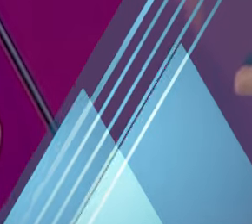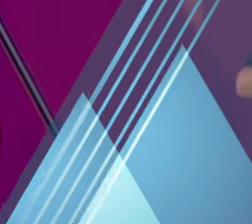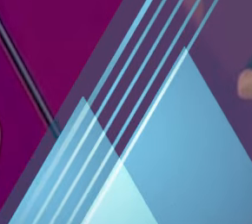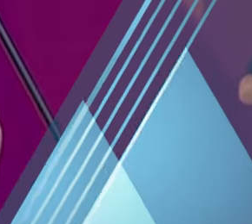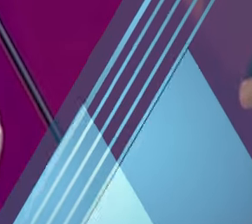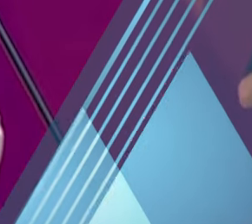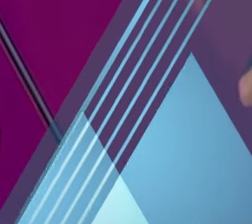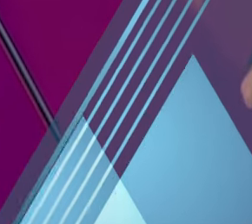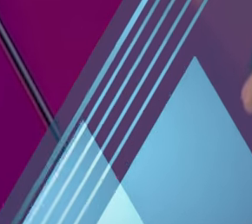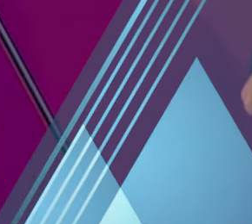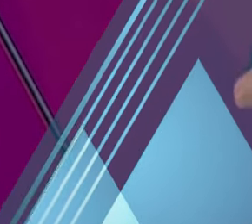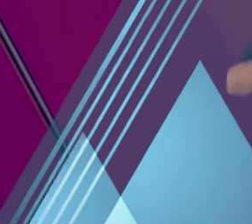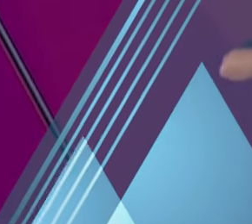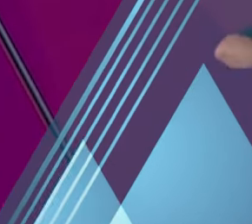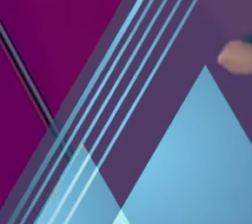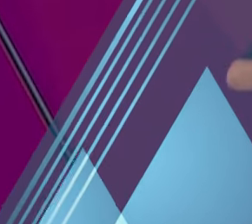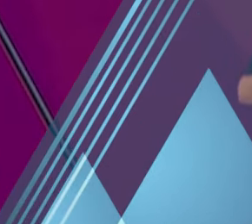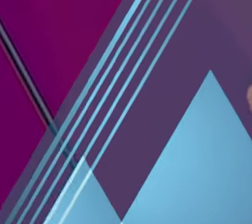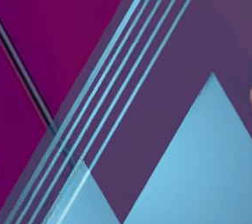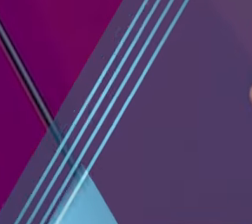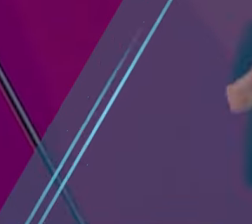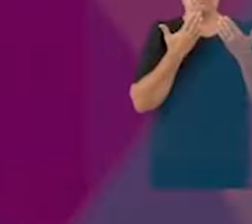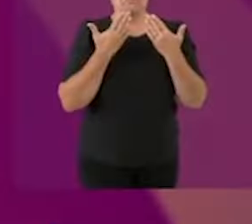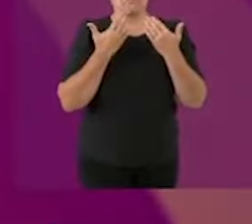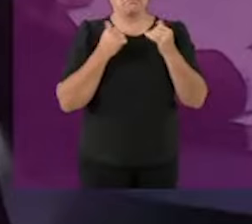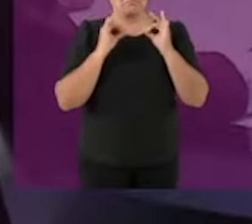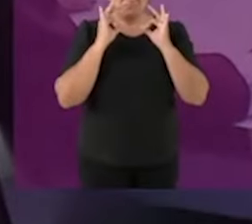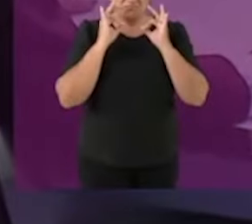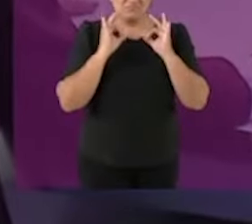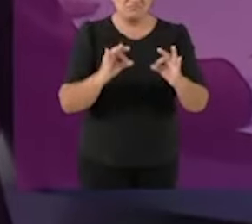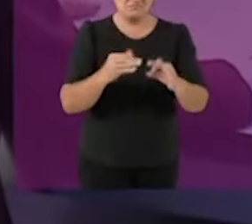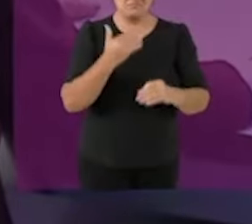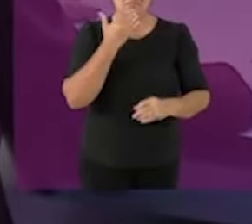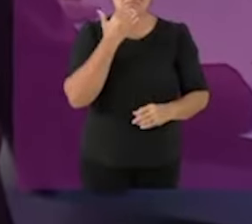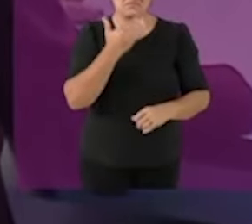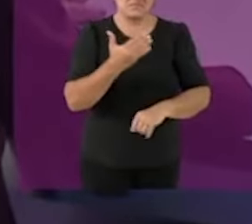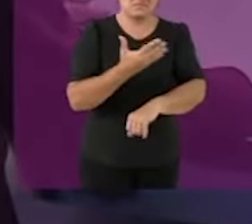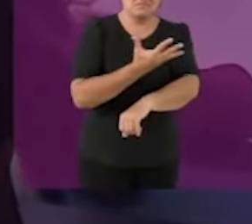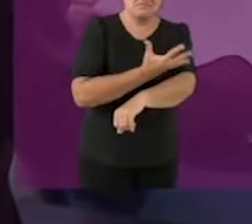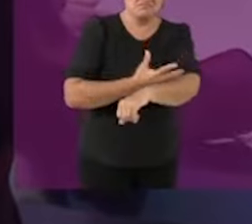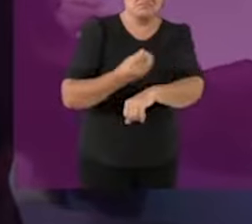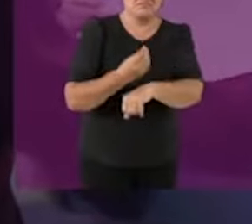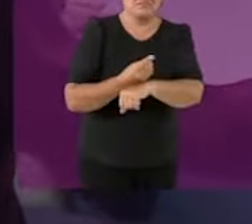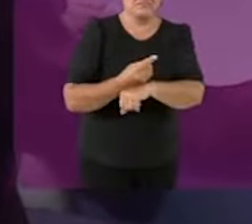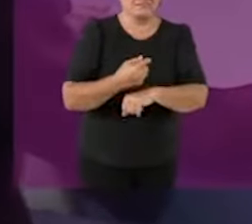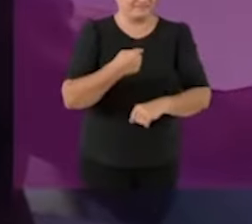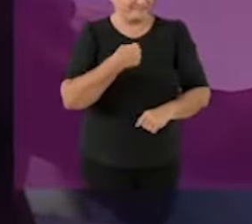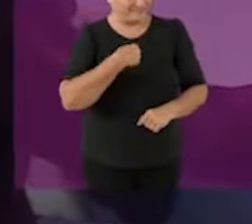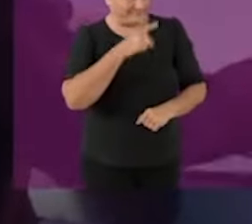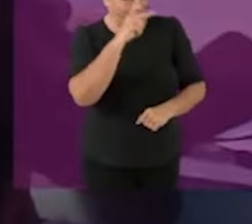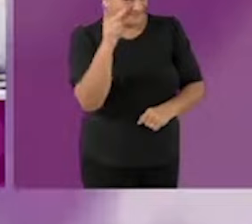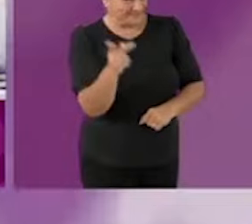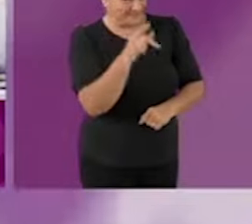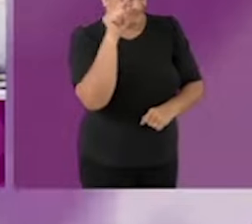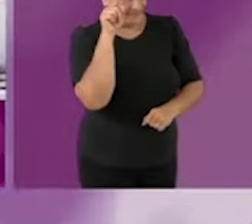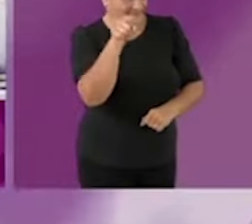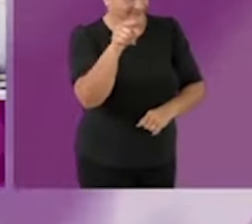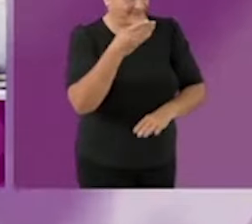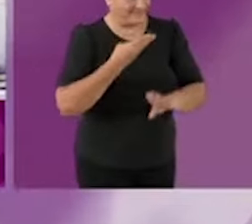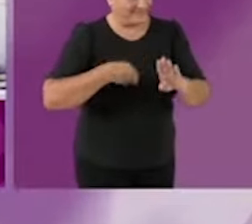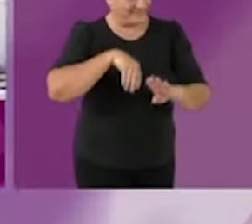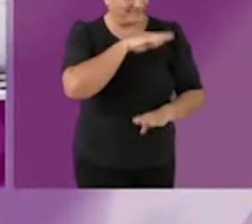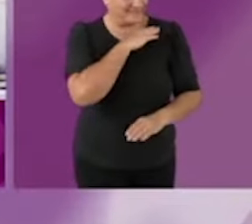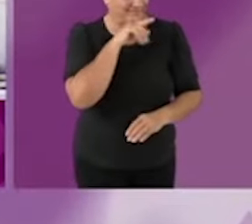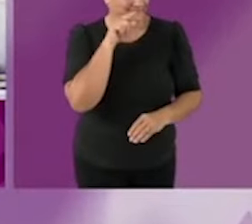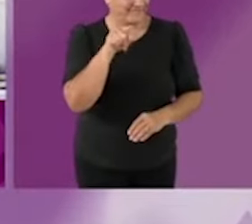y yo te pregunto Claudia Contéstale a los mexicanos con las evidencias que hay de la corrupción de Los hijos del presidente